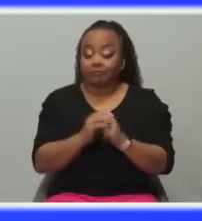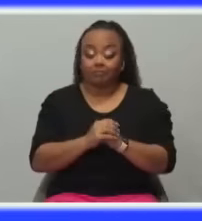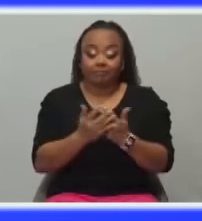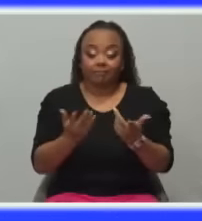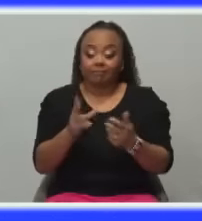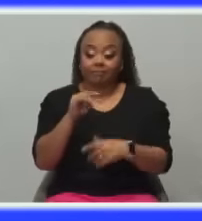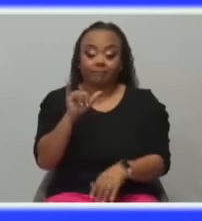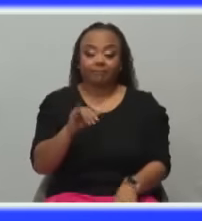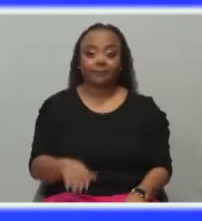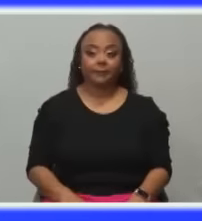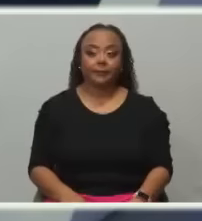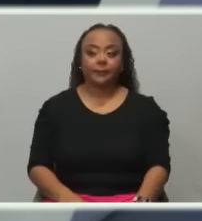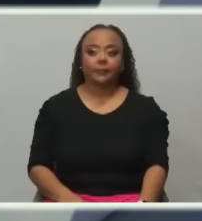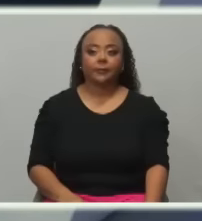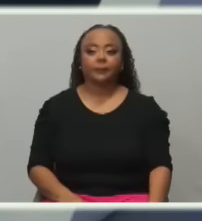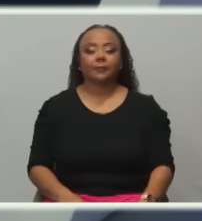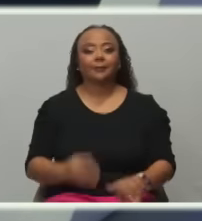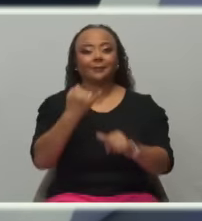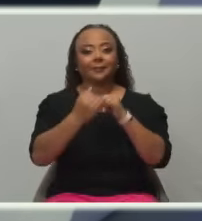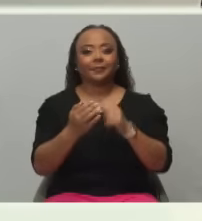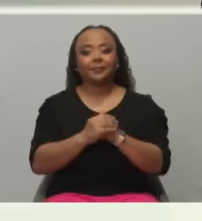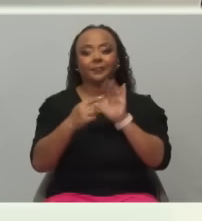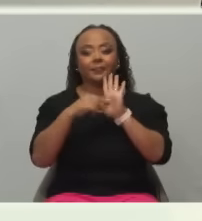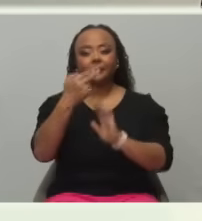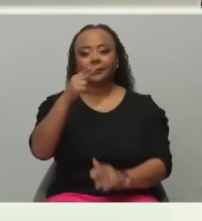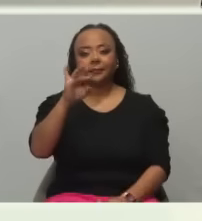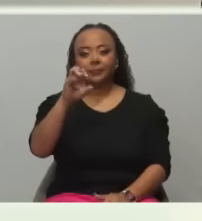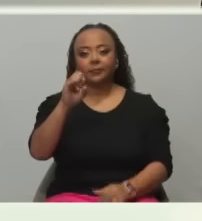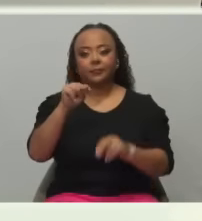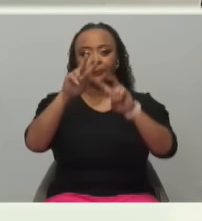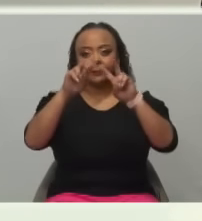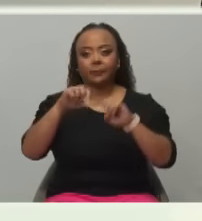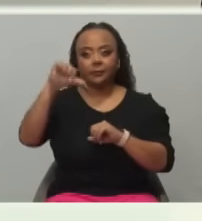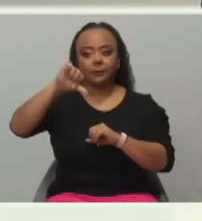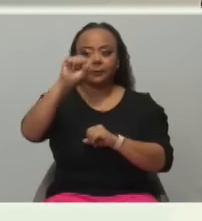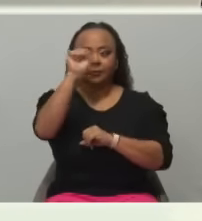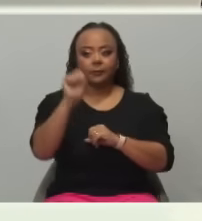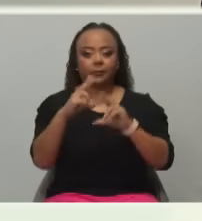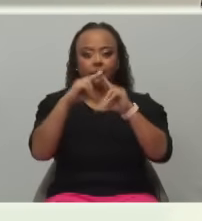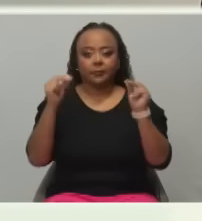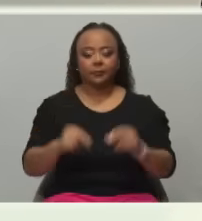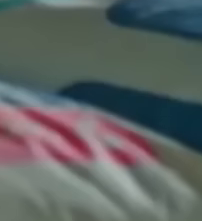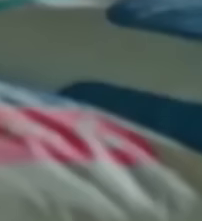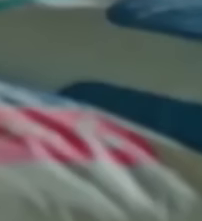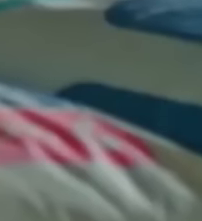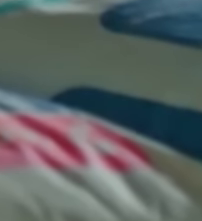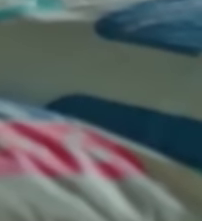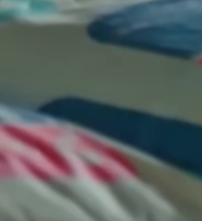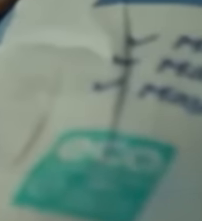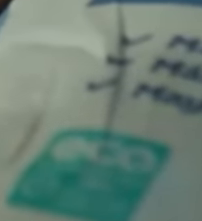es el mismo bueno cerramos a nombre de hsin el análisis de la derrota del sapriza en Nicaragua